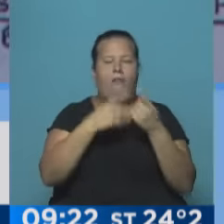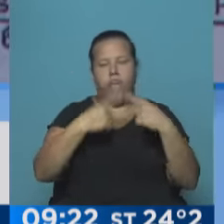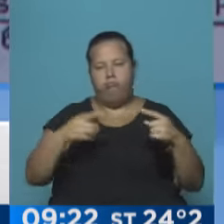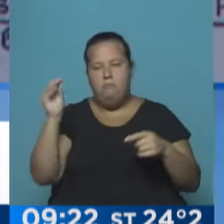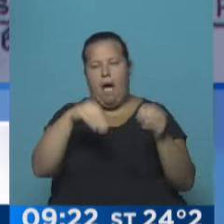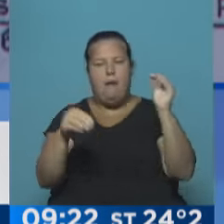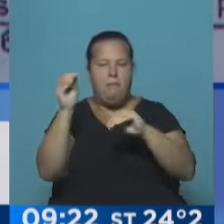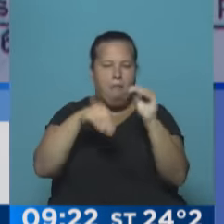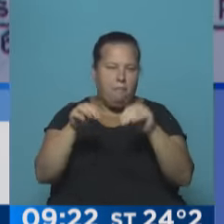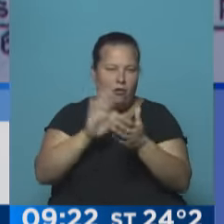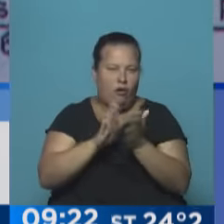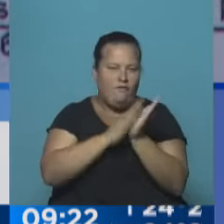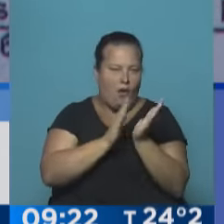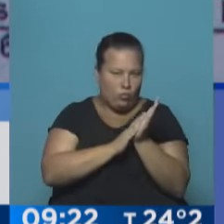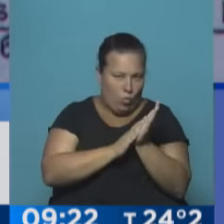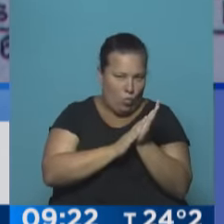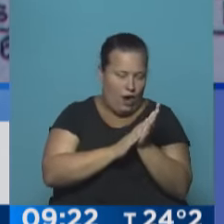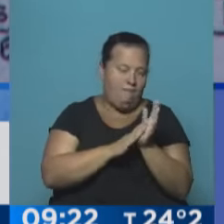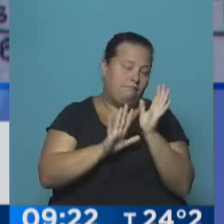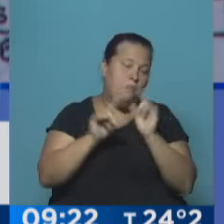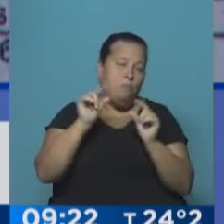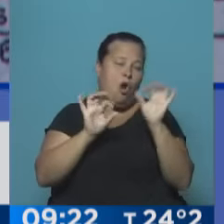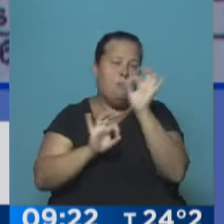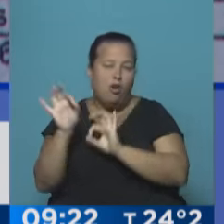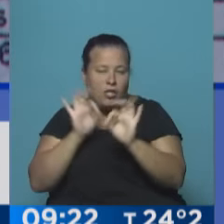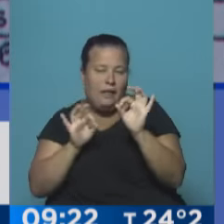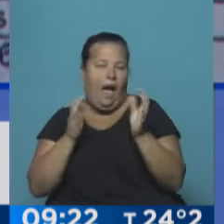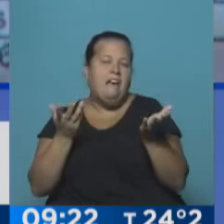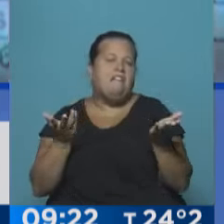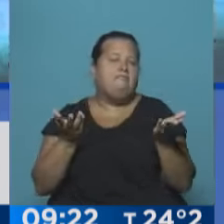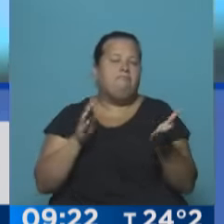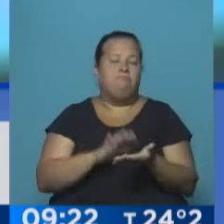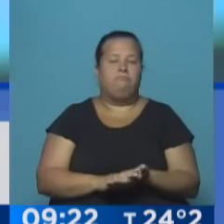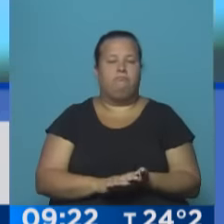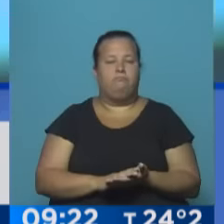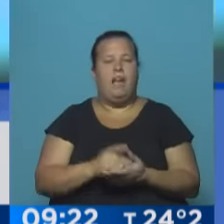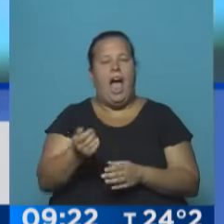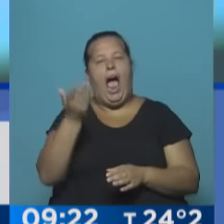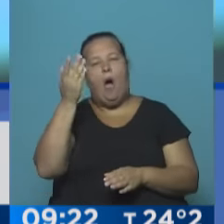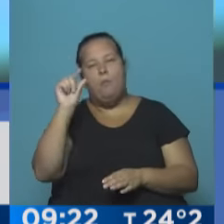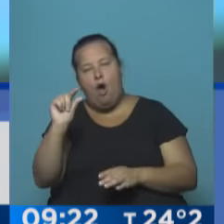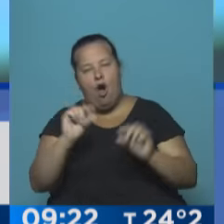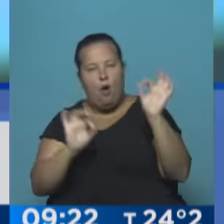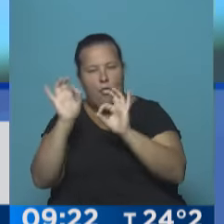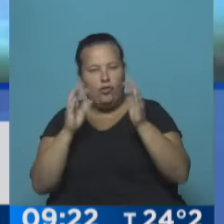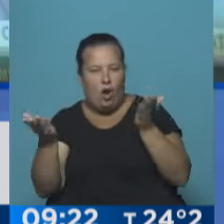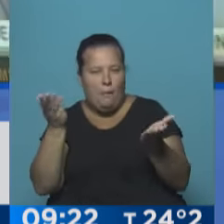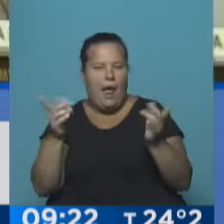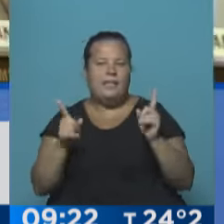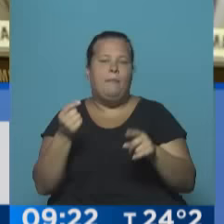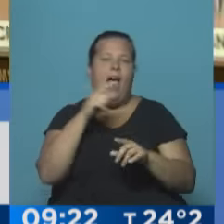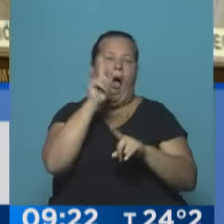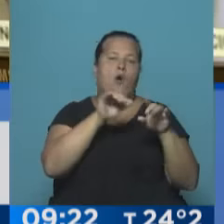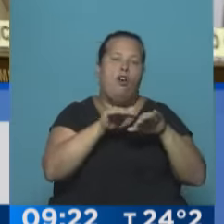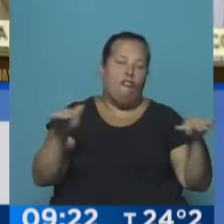cargos que existen en la factura que en parte son porcentuales es decir que eh aumentarían en proporción al otro en parte son cargos